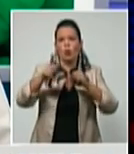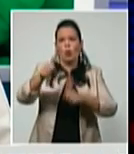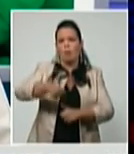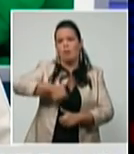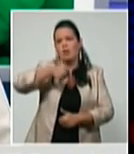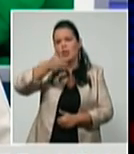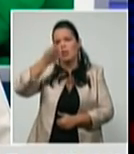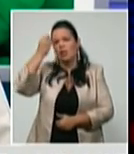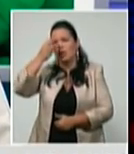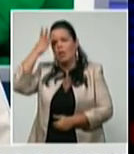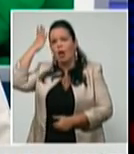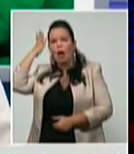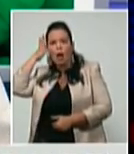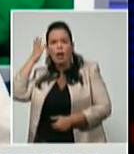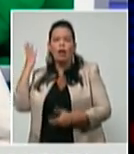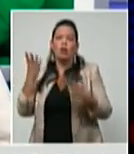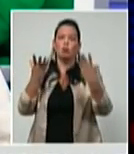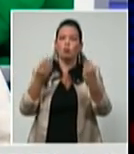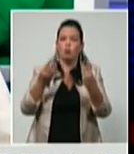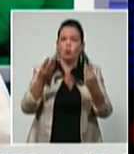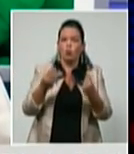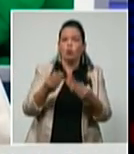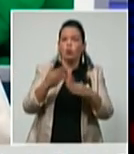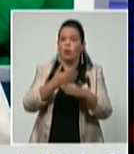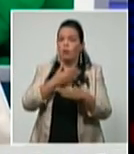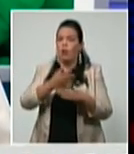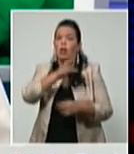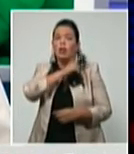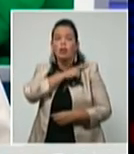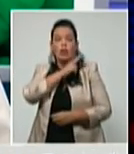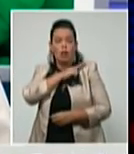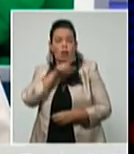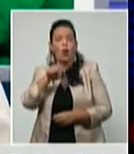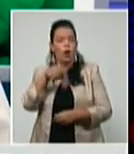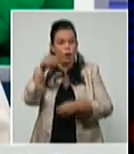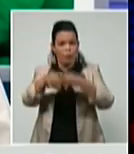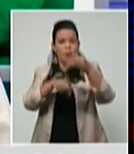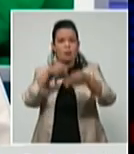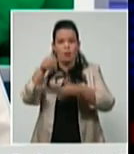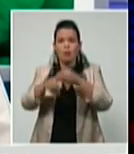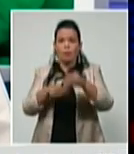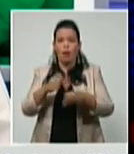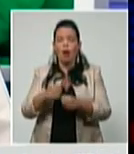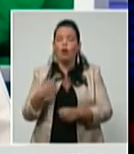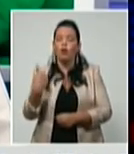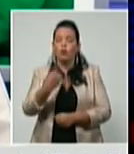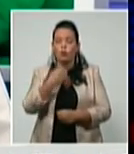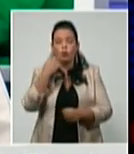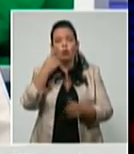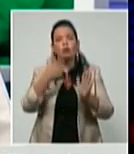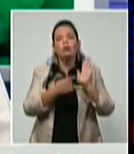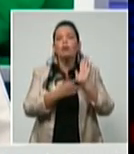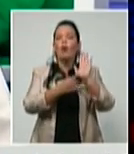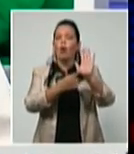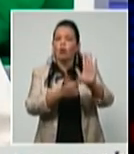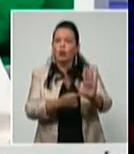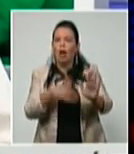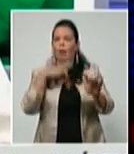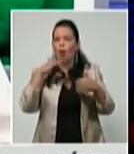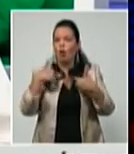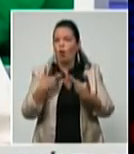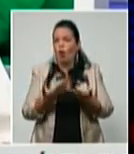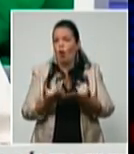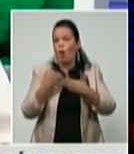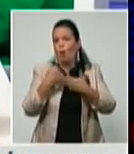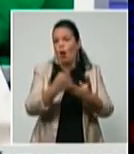con muchas personalidades que estuvieron allí presentes, pues se vio el aporte, porque esos medios de transporte, que es donde